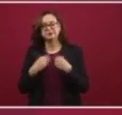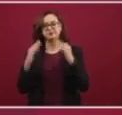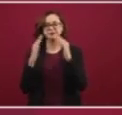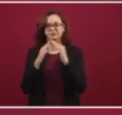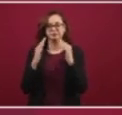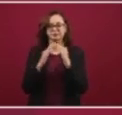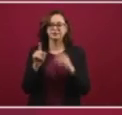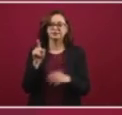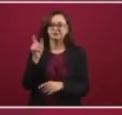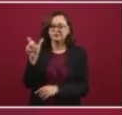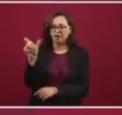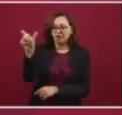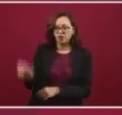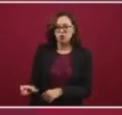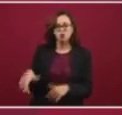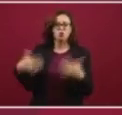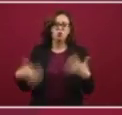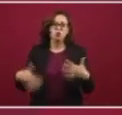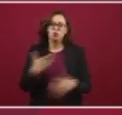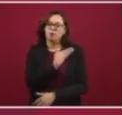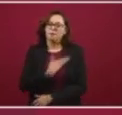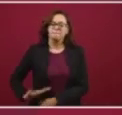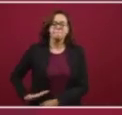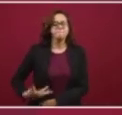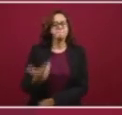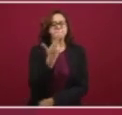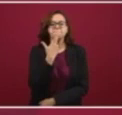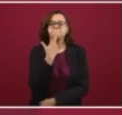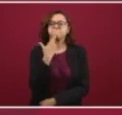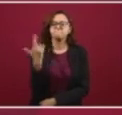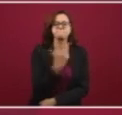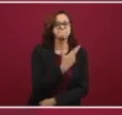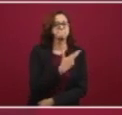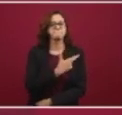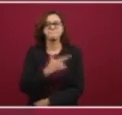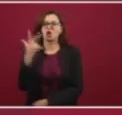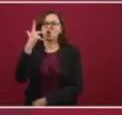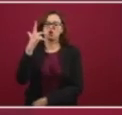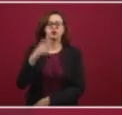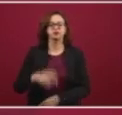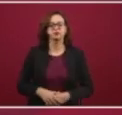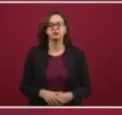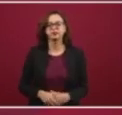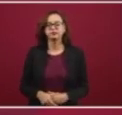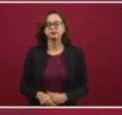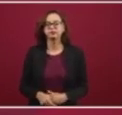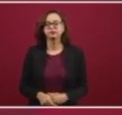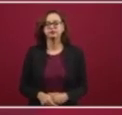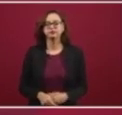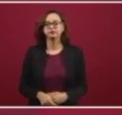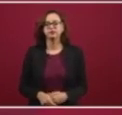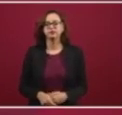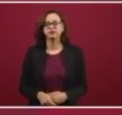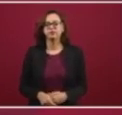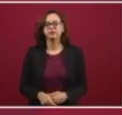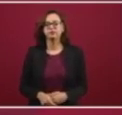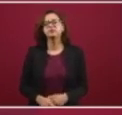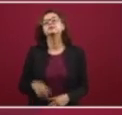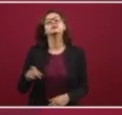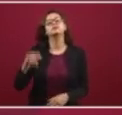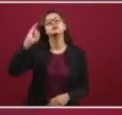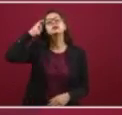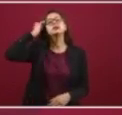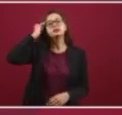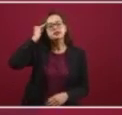el mejor presidente que ha habido en la historia de nuestro país, un indígena zapoteco